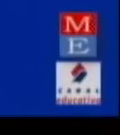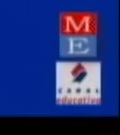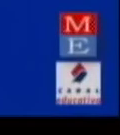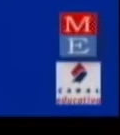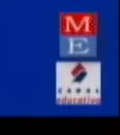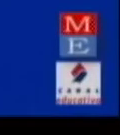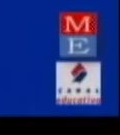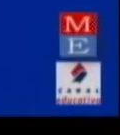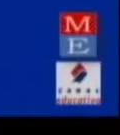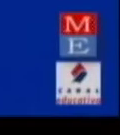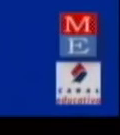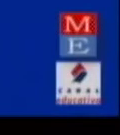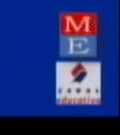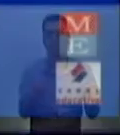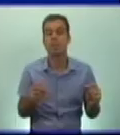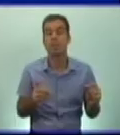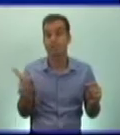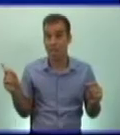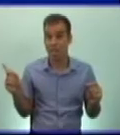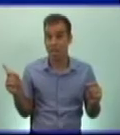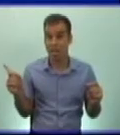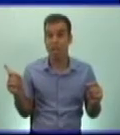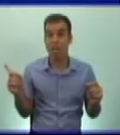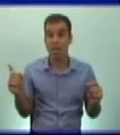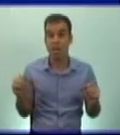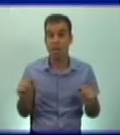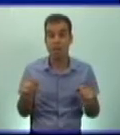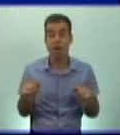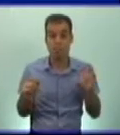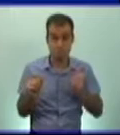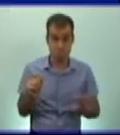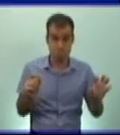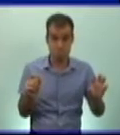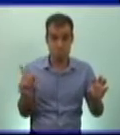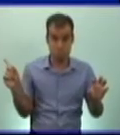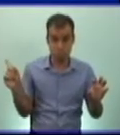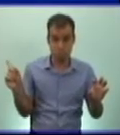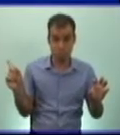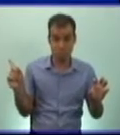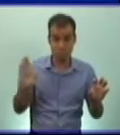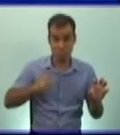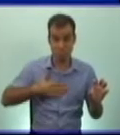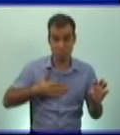es exotérmica. Fíjense que lo que hemos hecho es decir, desde